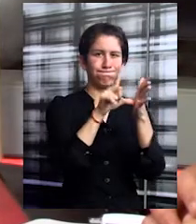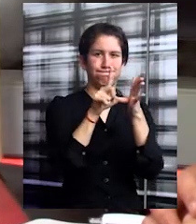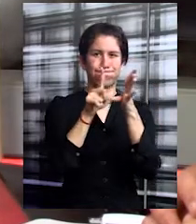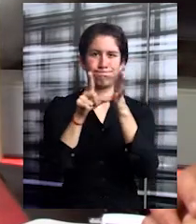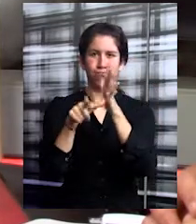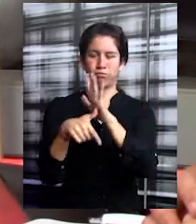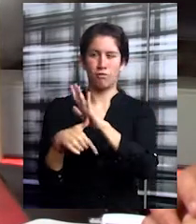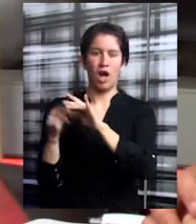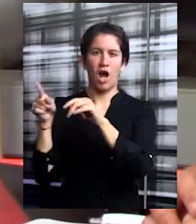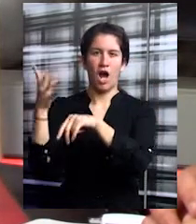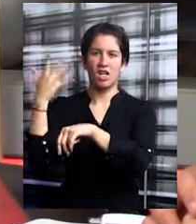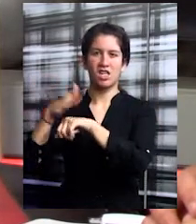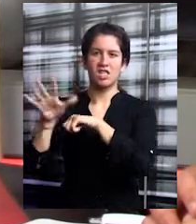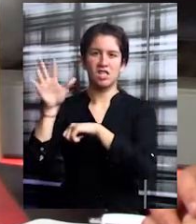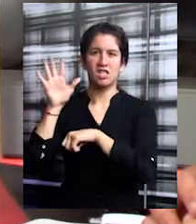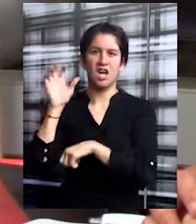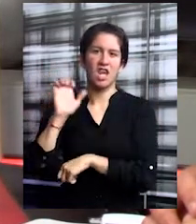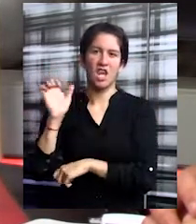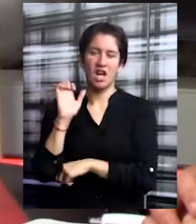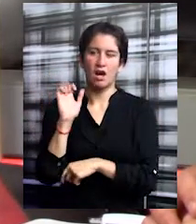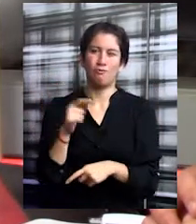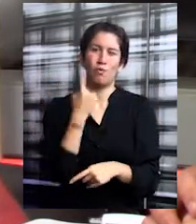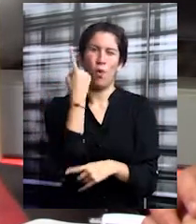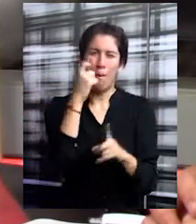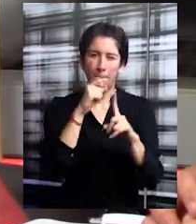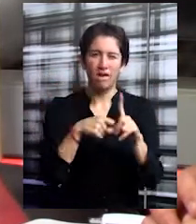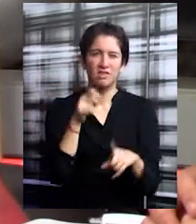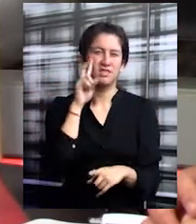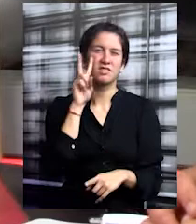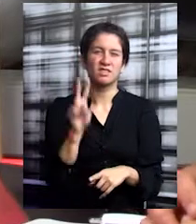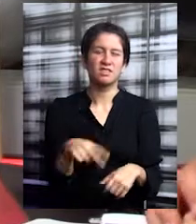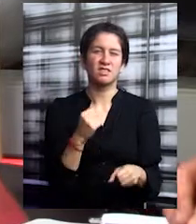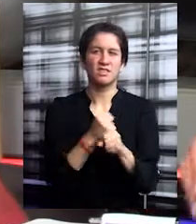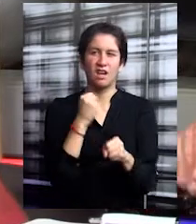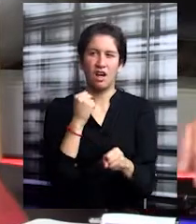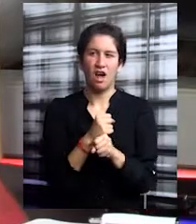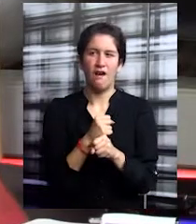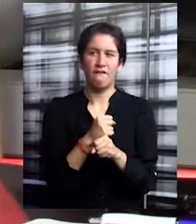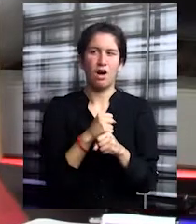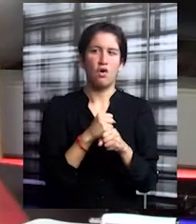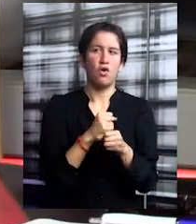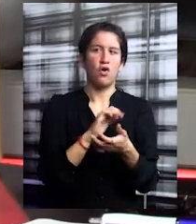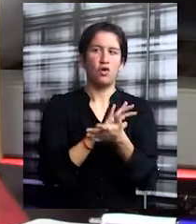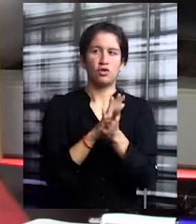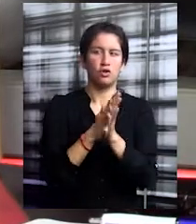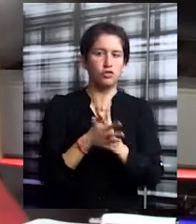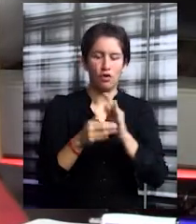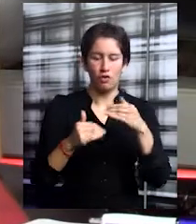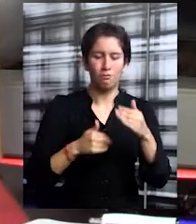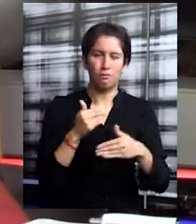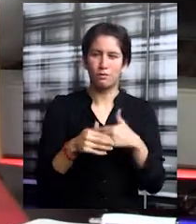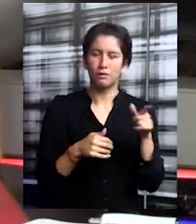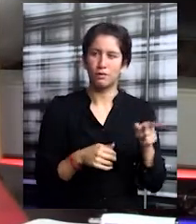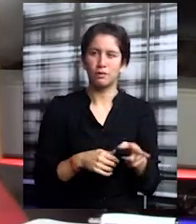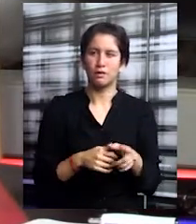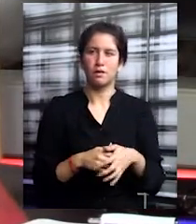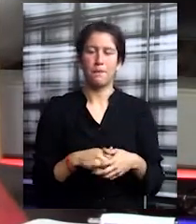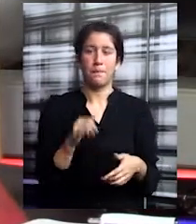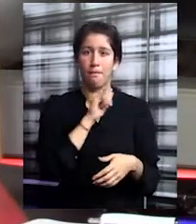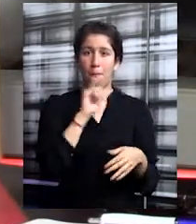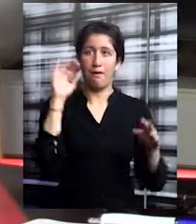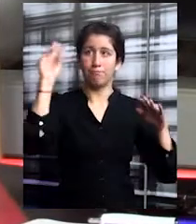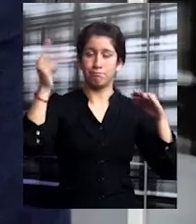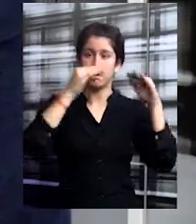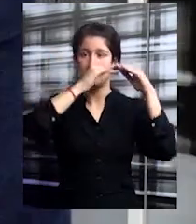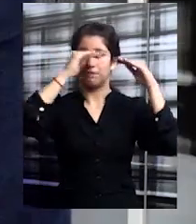un mes de trabajo menos. Claro. Y mucho menos trabajo, y entonces a la vez todo lo que tiene que ver con el ciclo económico. Y luego viene la tercera fase, Bernardo,